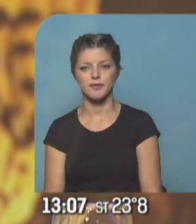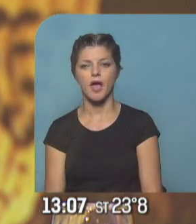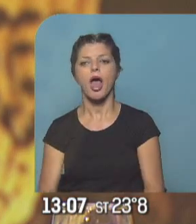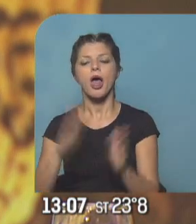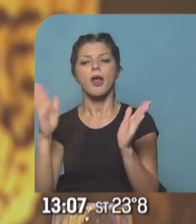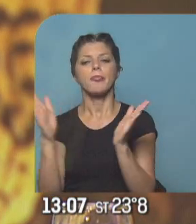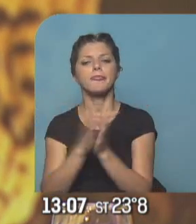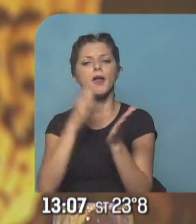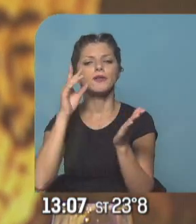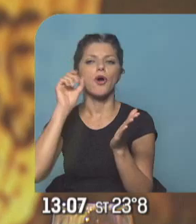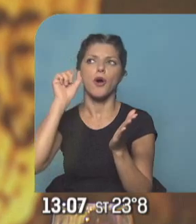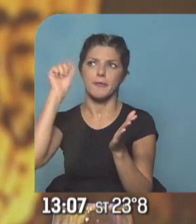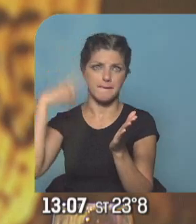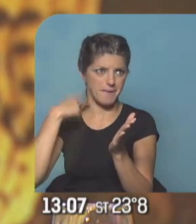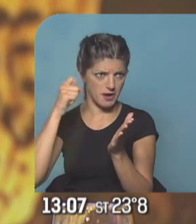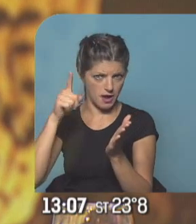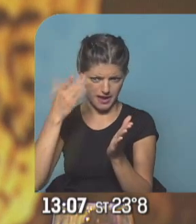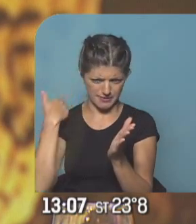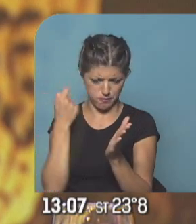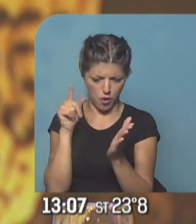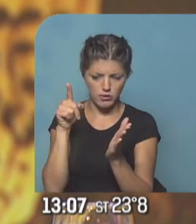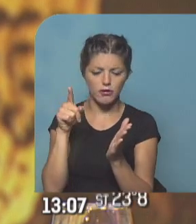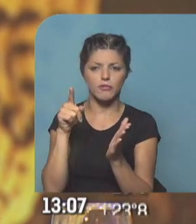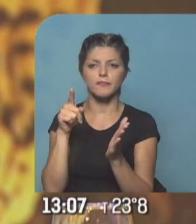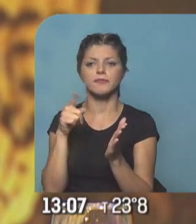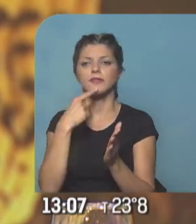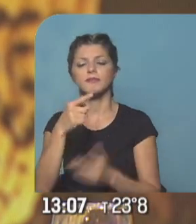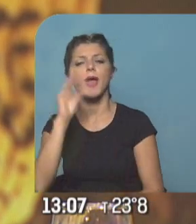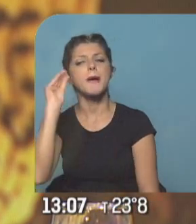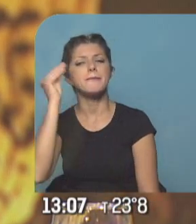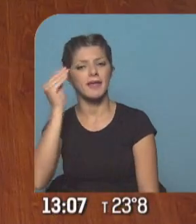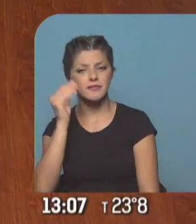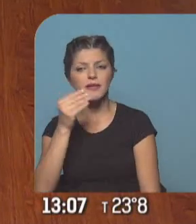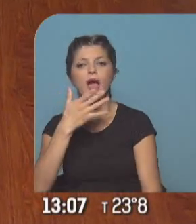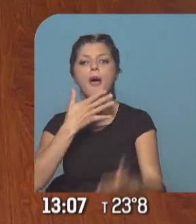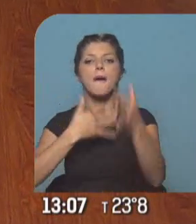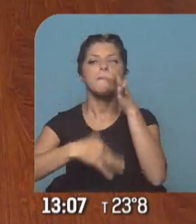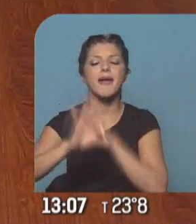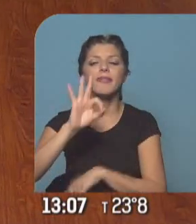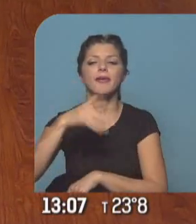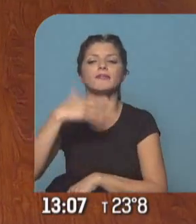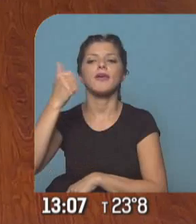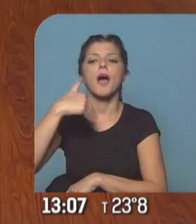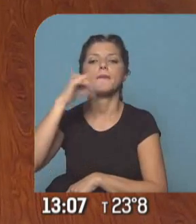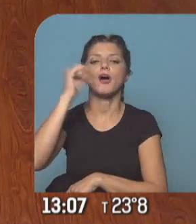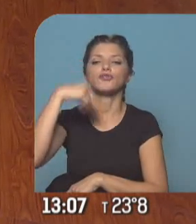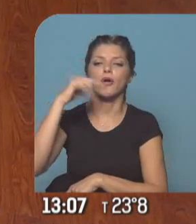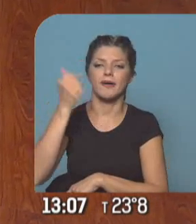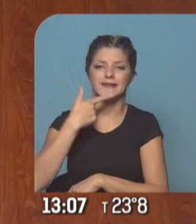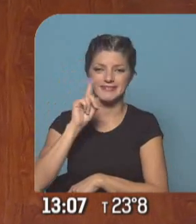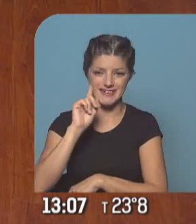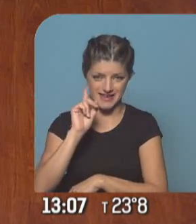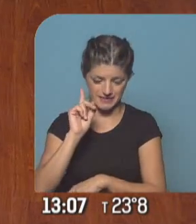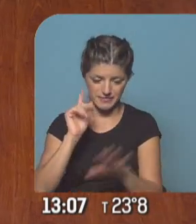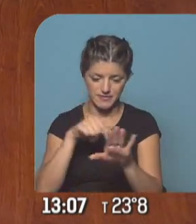publicó hace pocas horas una nota, Brasil subasta la Amazonia moneda de cambio de la crisis política. Hacía